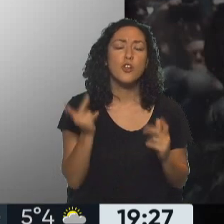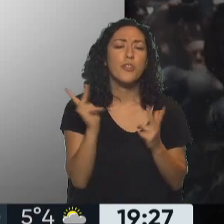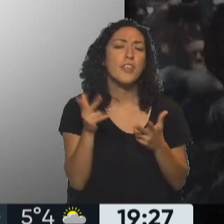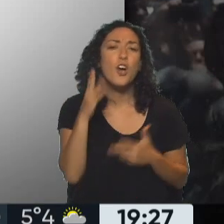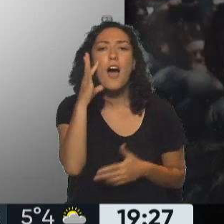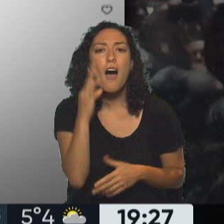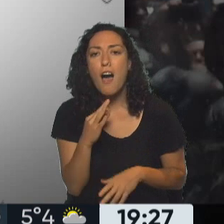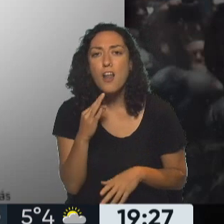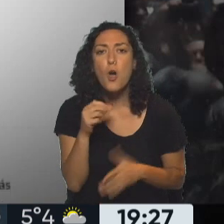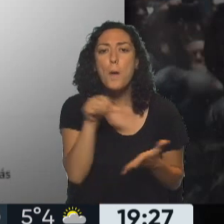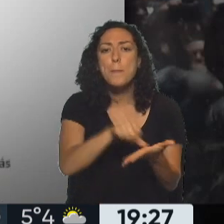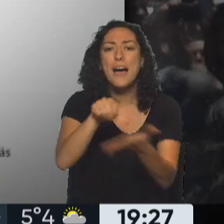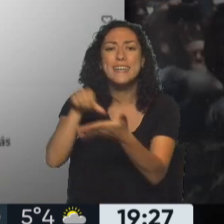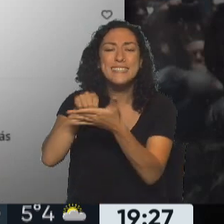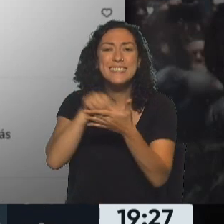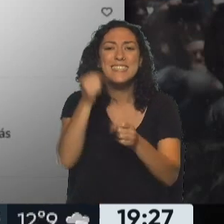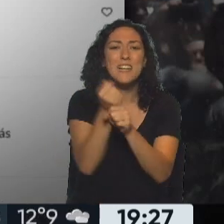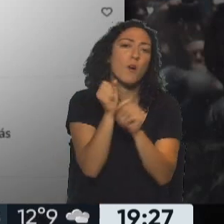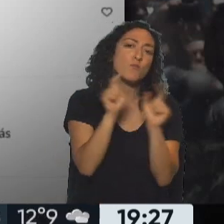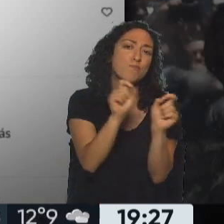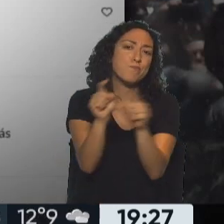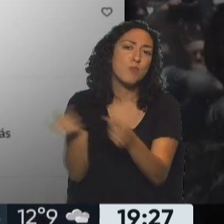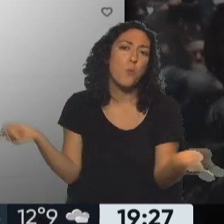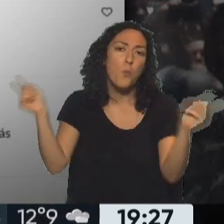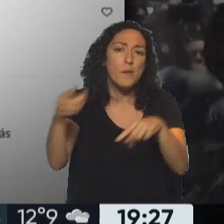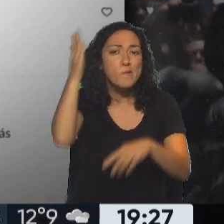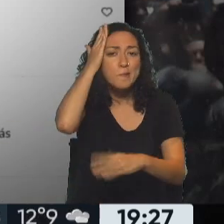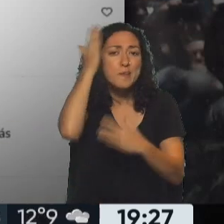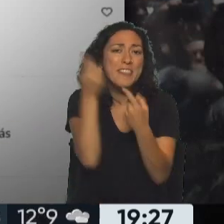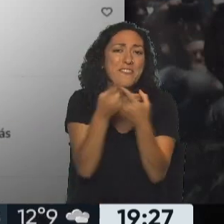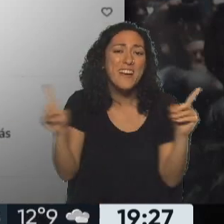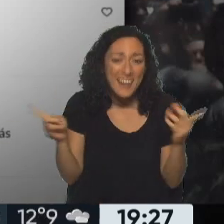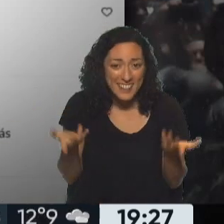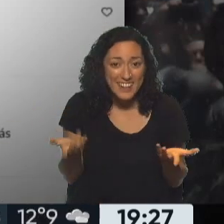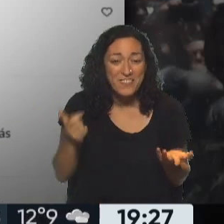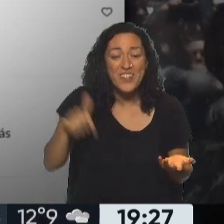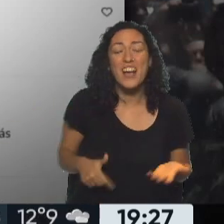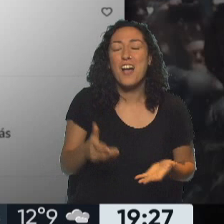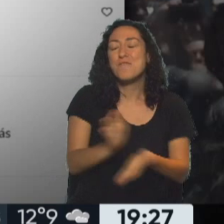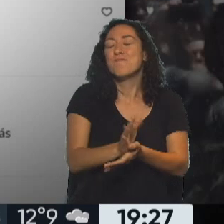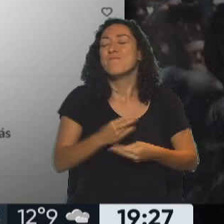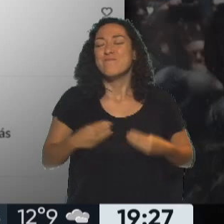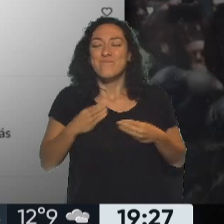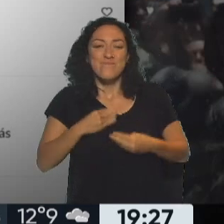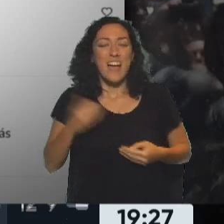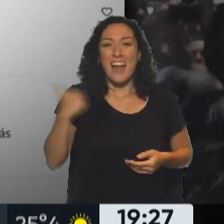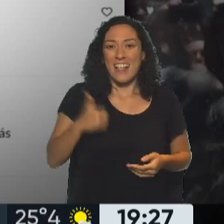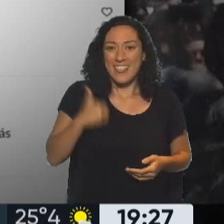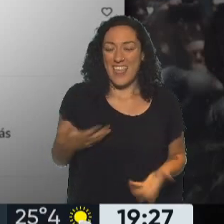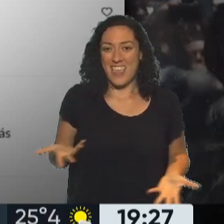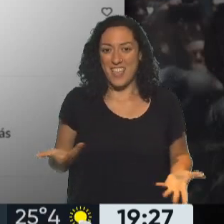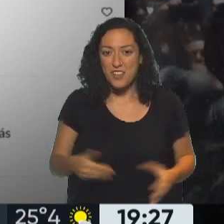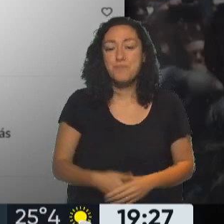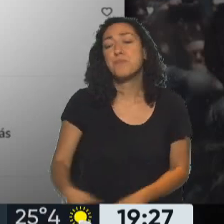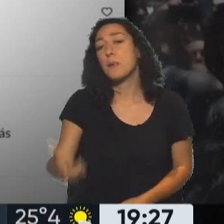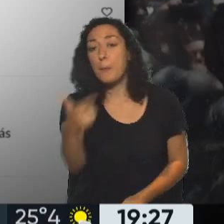a sus países donde trabajan y es otras culturas, pero acá se huele a argentinidad. ¿Y qué más? Acá tenemos a